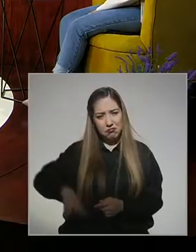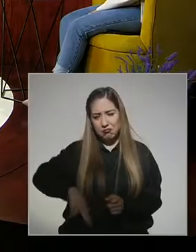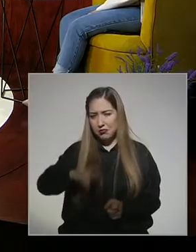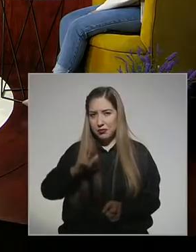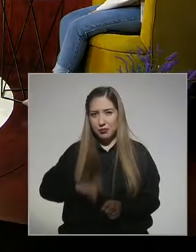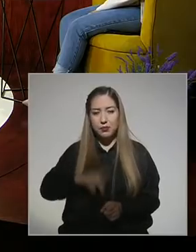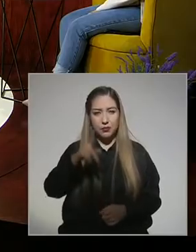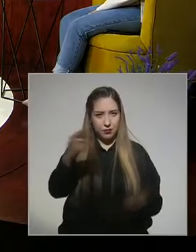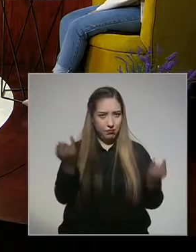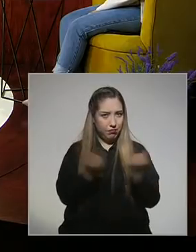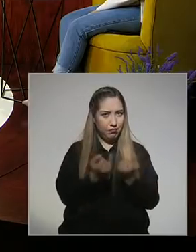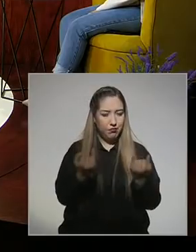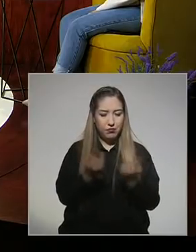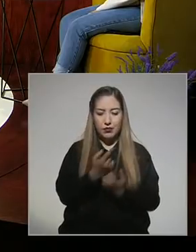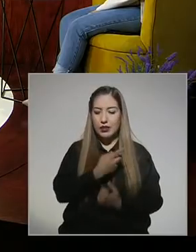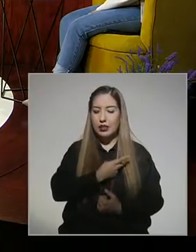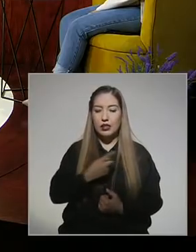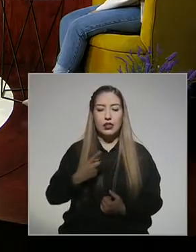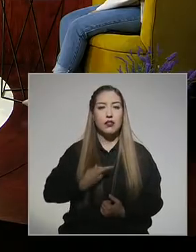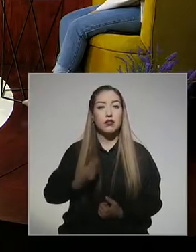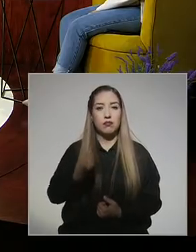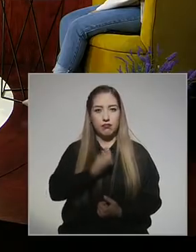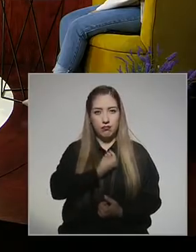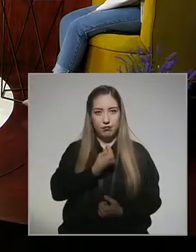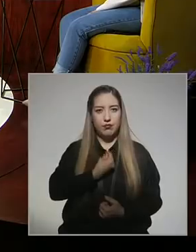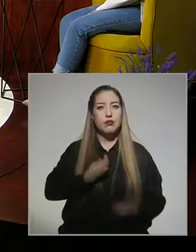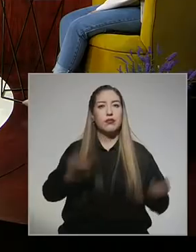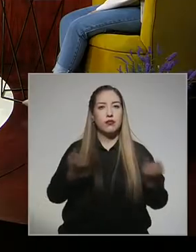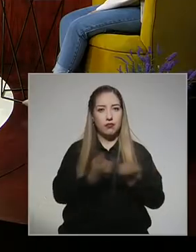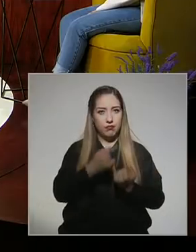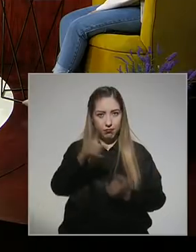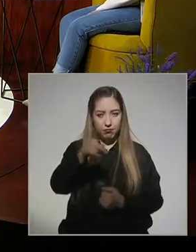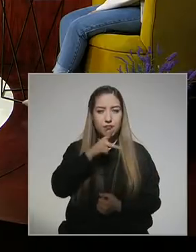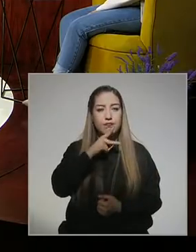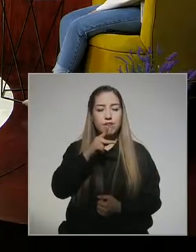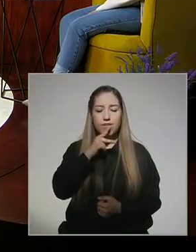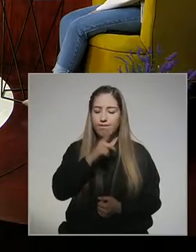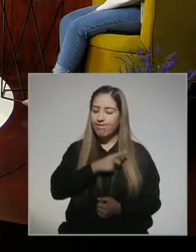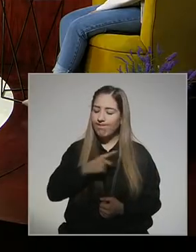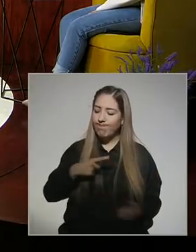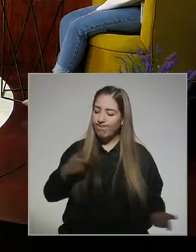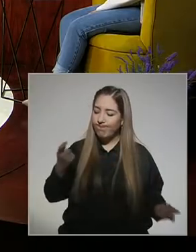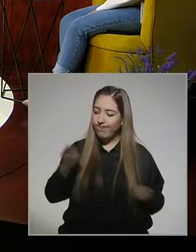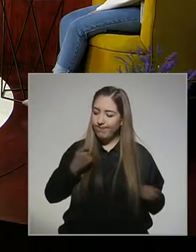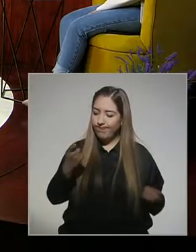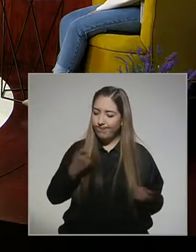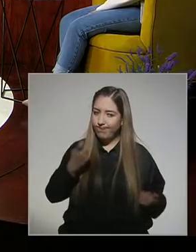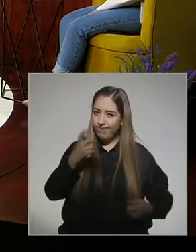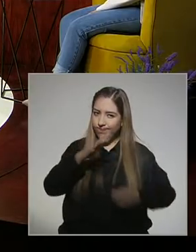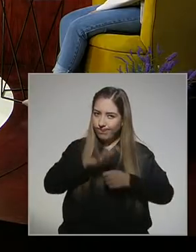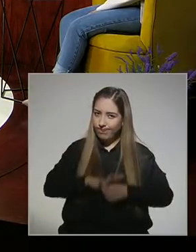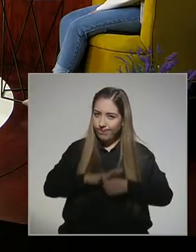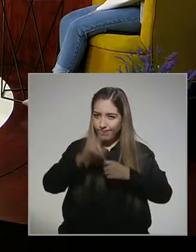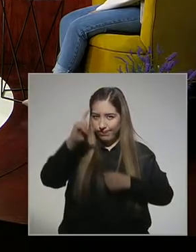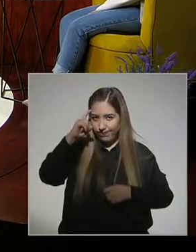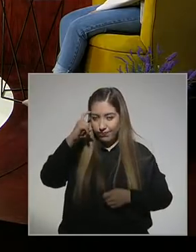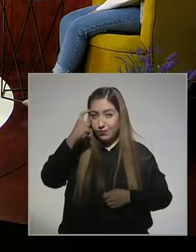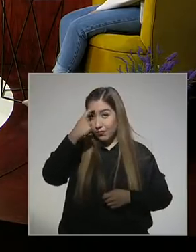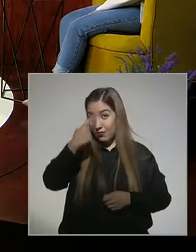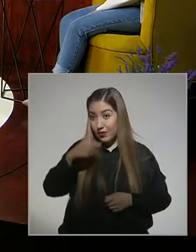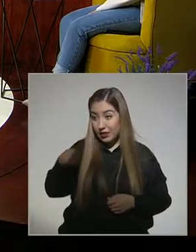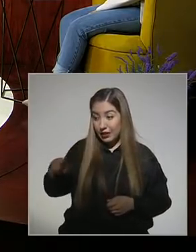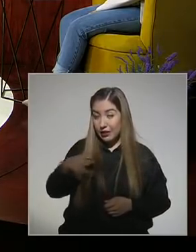tú también... Tienes que aguantar como padre, a ti como padre te toca aguantar esa ansiedad, ese enojo, esa frustración, para que tu hijo